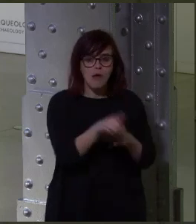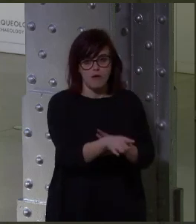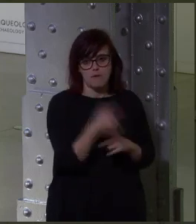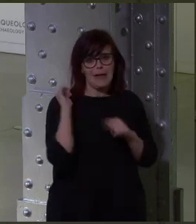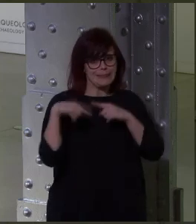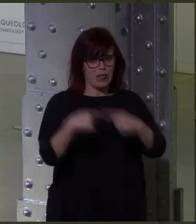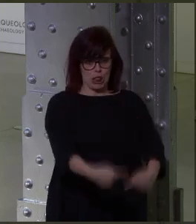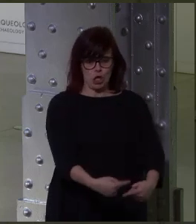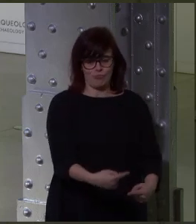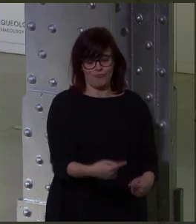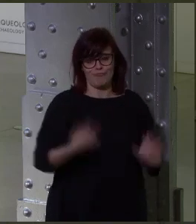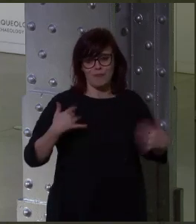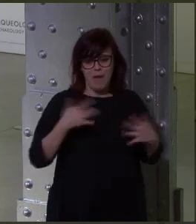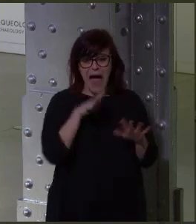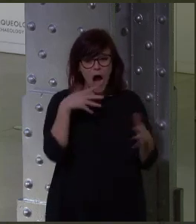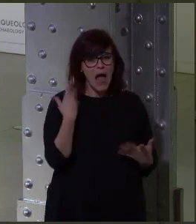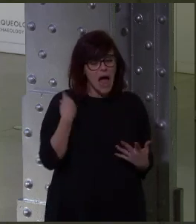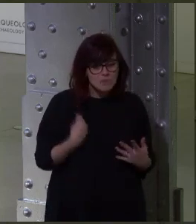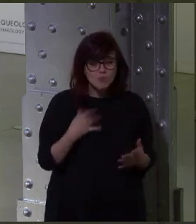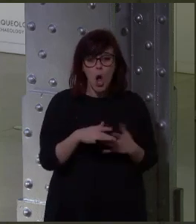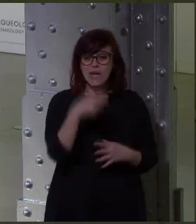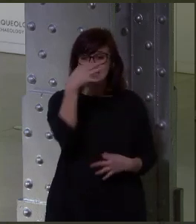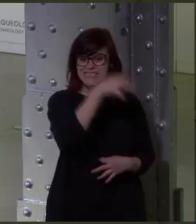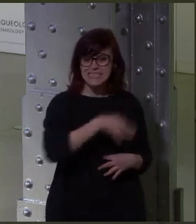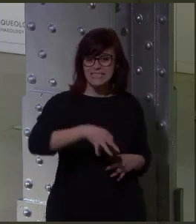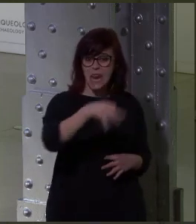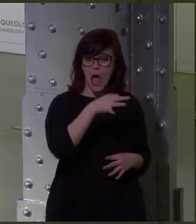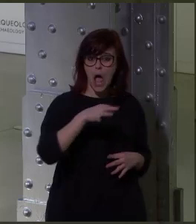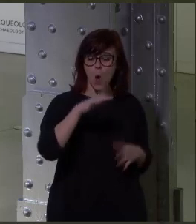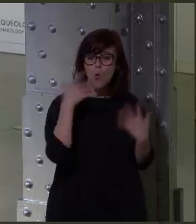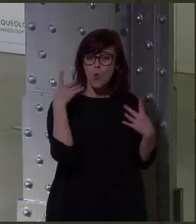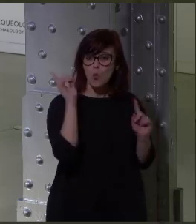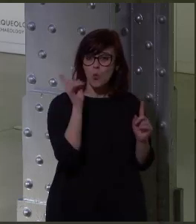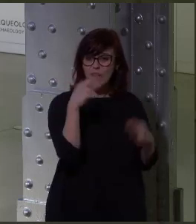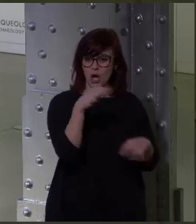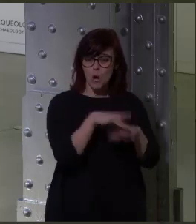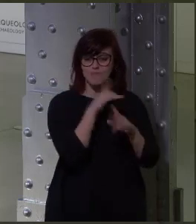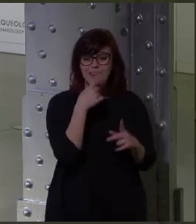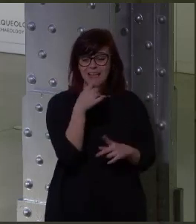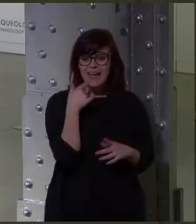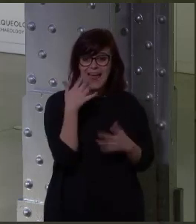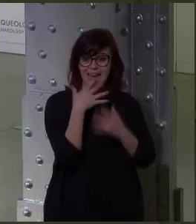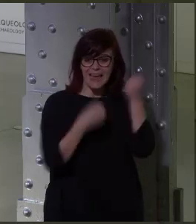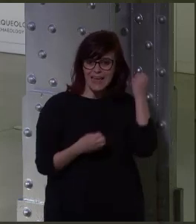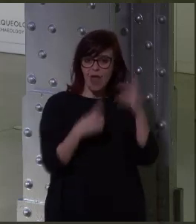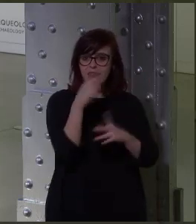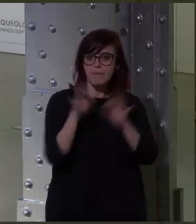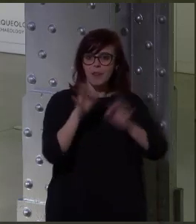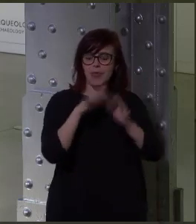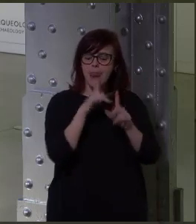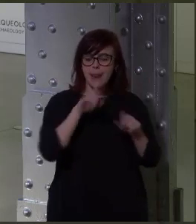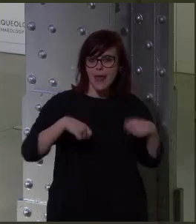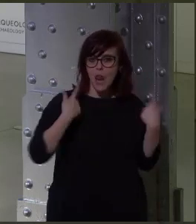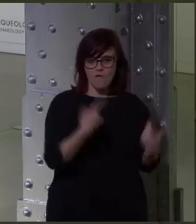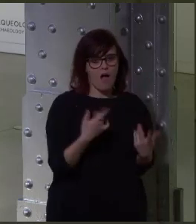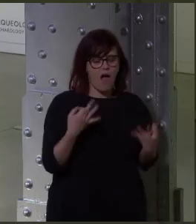una tradición. Ahora mismo es la única isla cuya energía procede 100% de fuentes renovables. Han